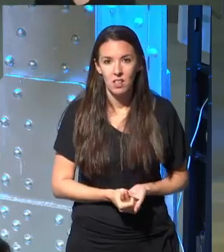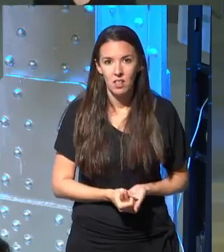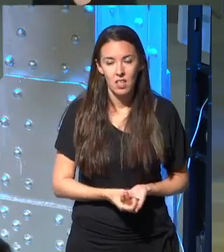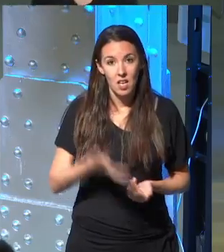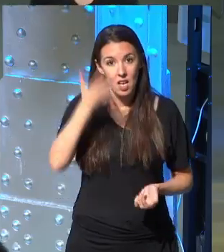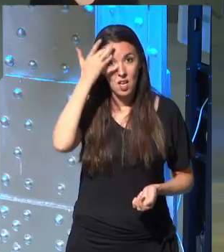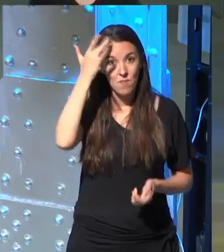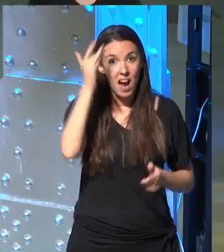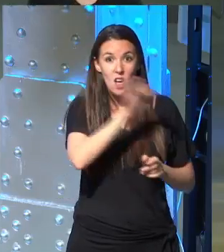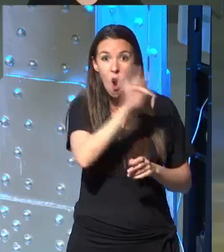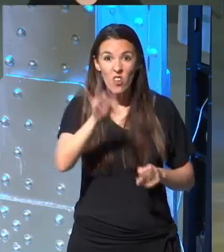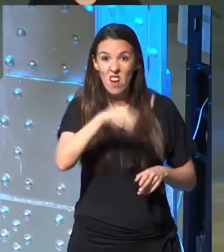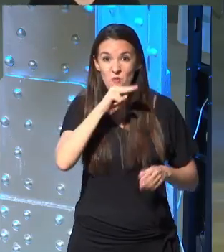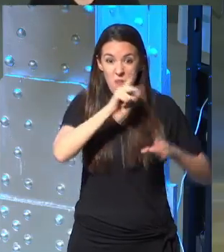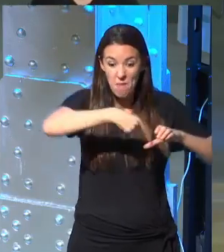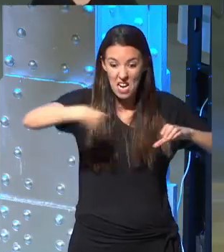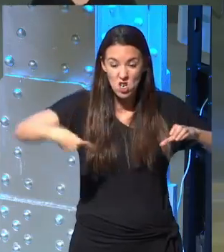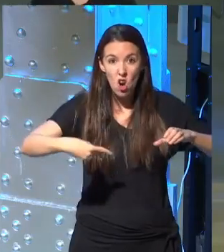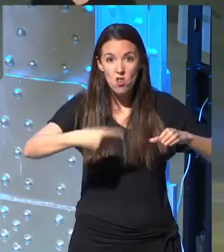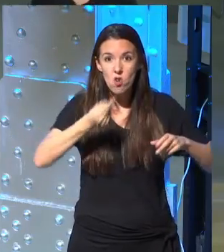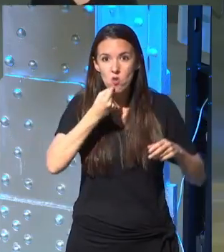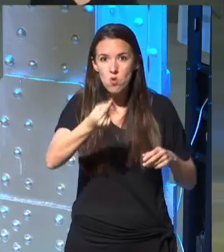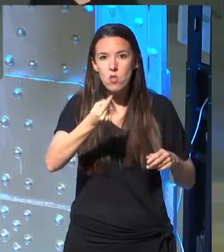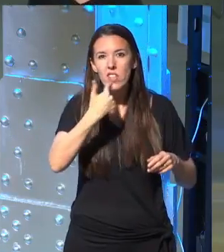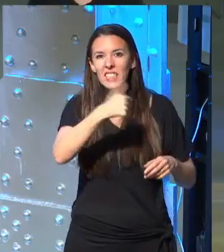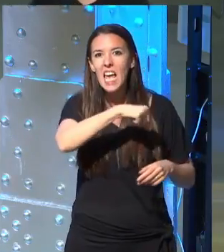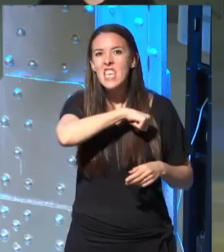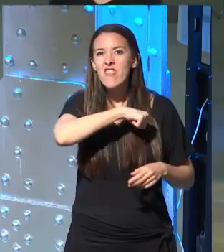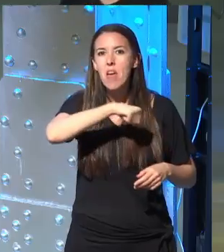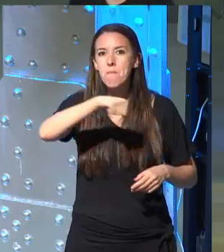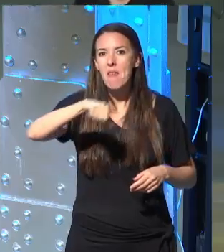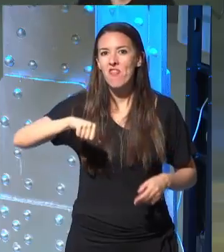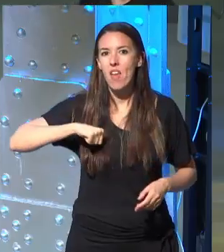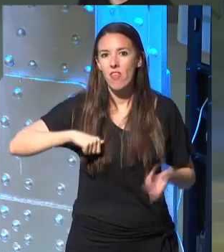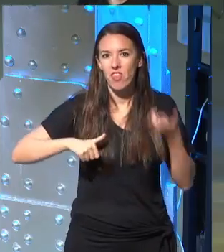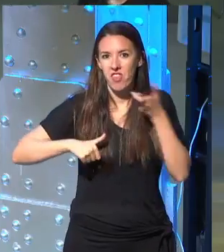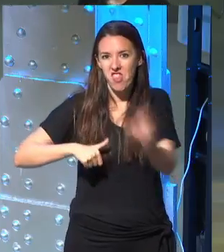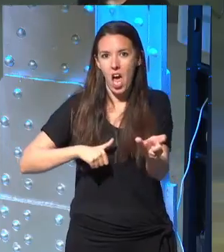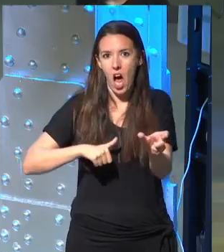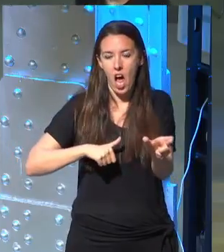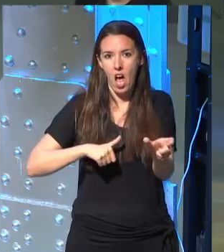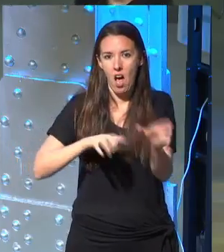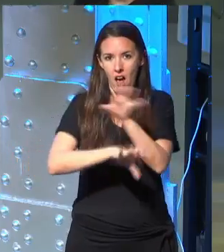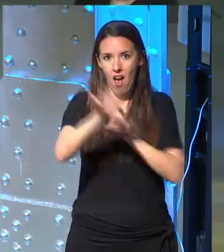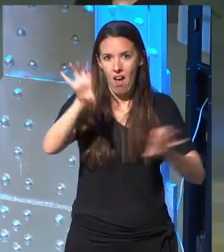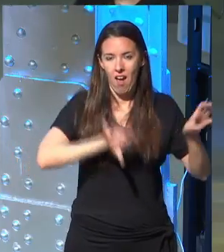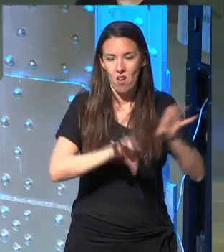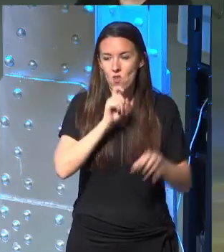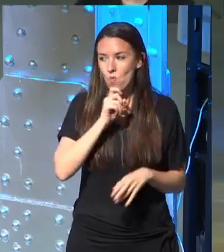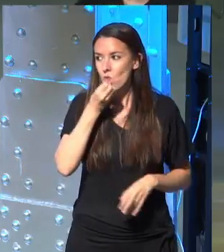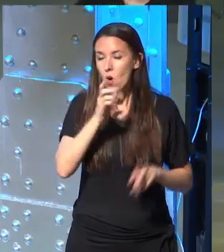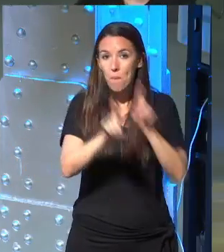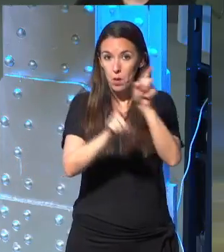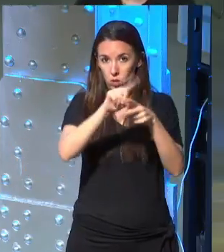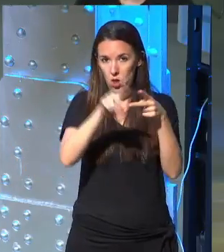Imagínate que al ordenar el rollo de papel haces independencia. Buenas. Hola. Yo tengo